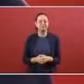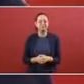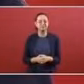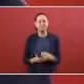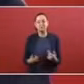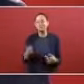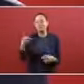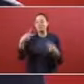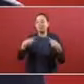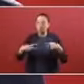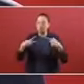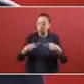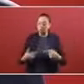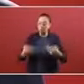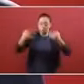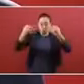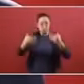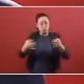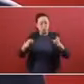gente decente